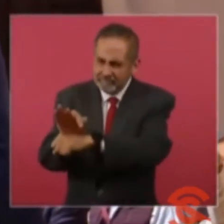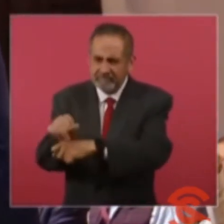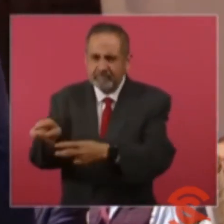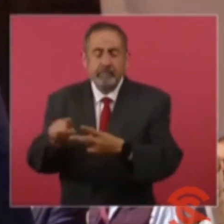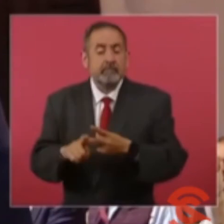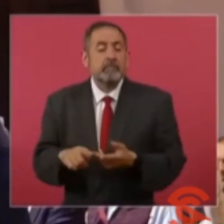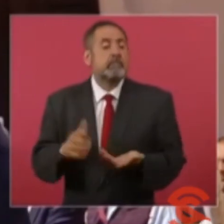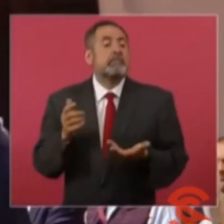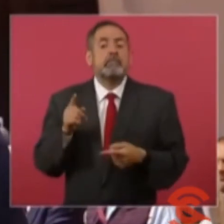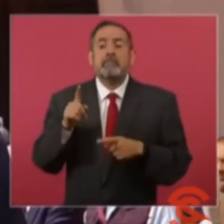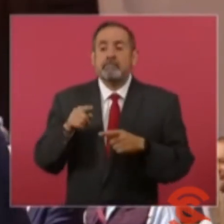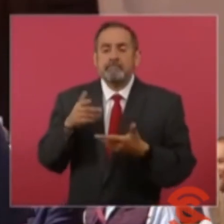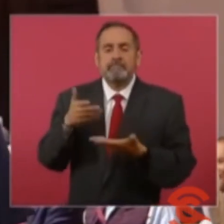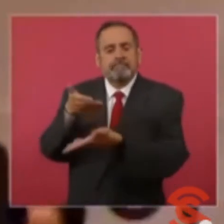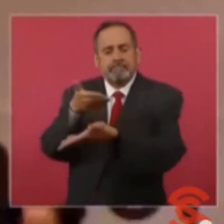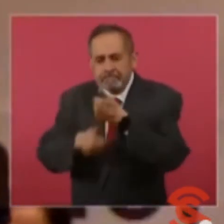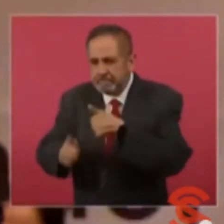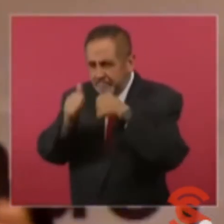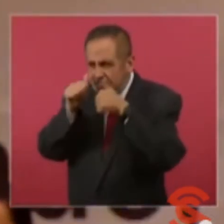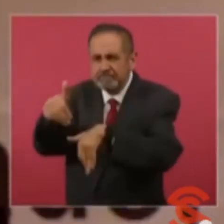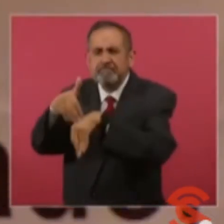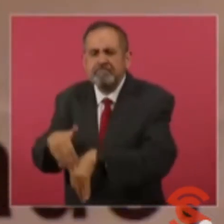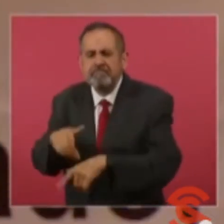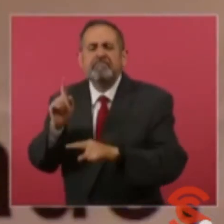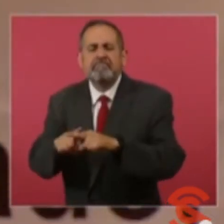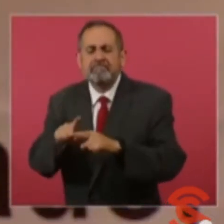¿A quién hay que servirle primero?